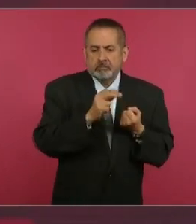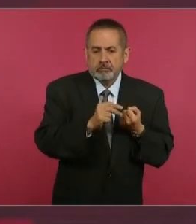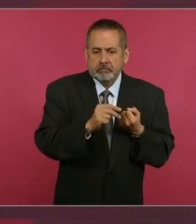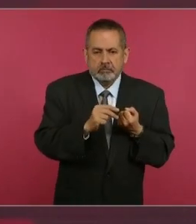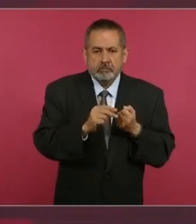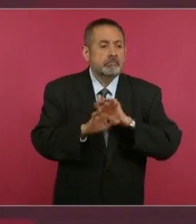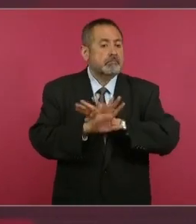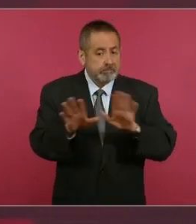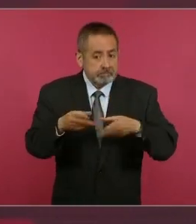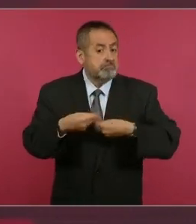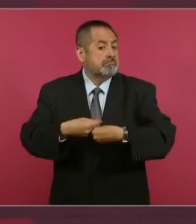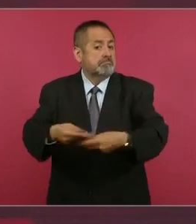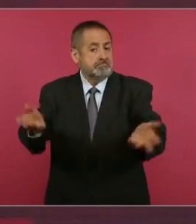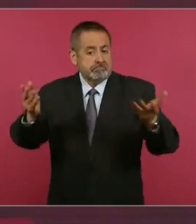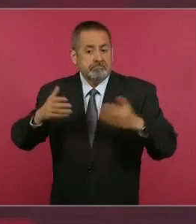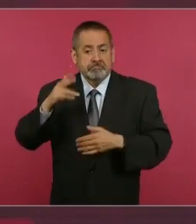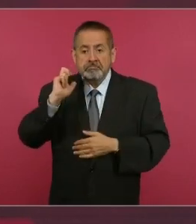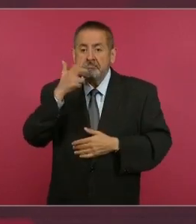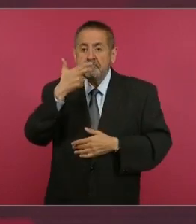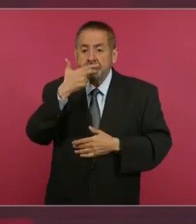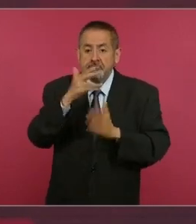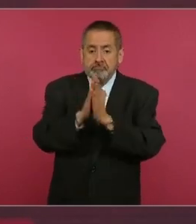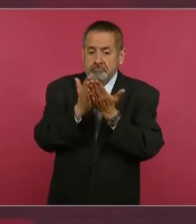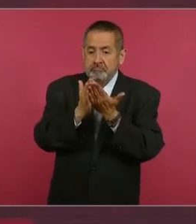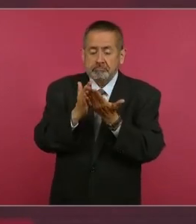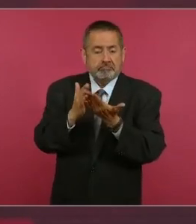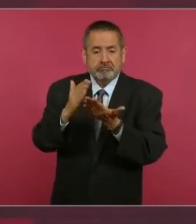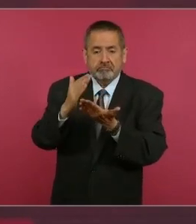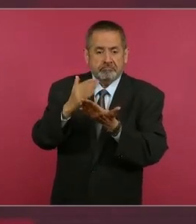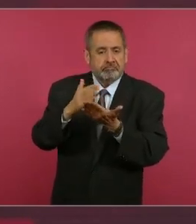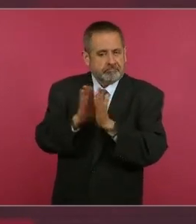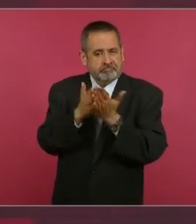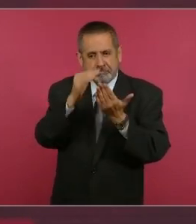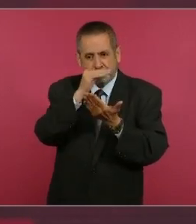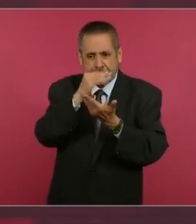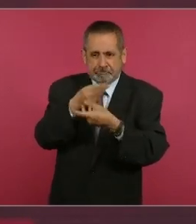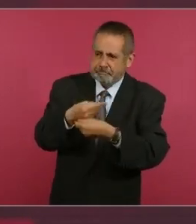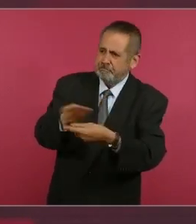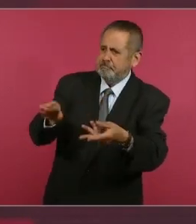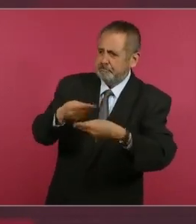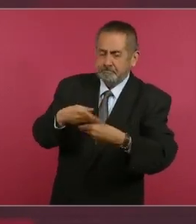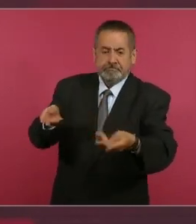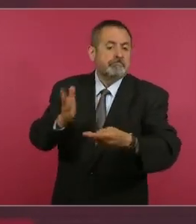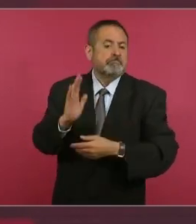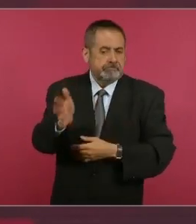están distribuyendo los libros en Chihuahua. ¿Sí?